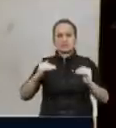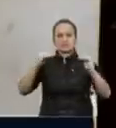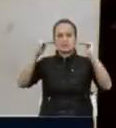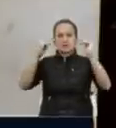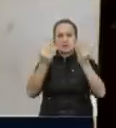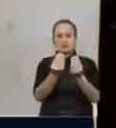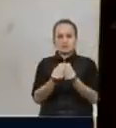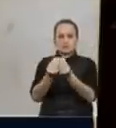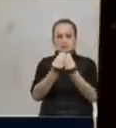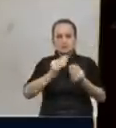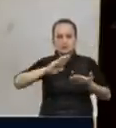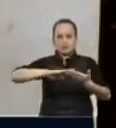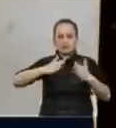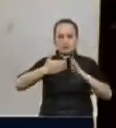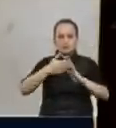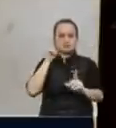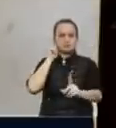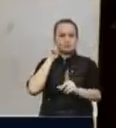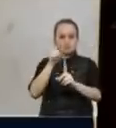para la Paz.